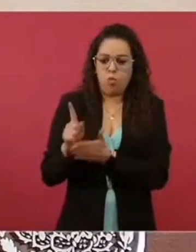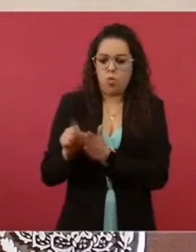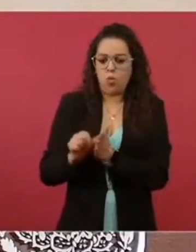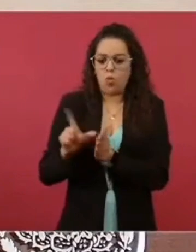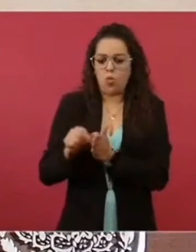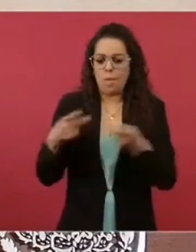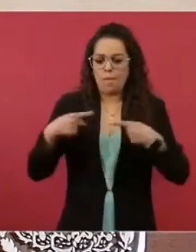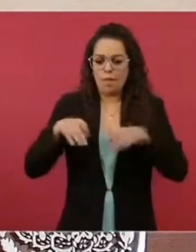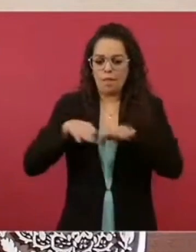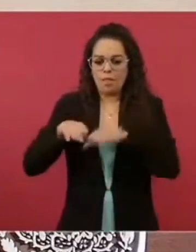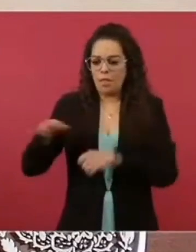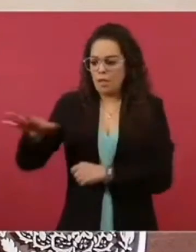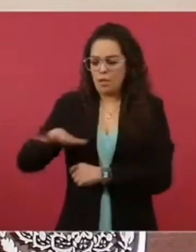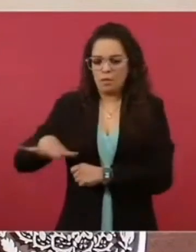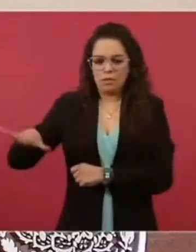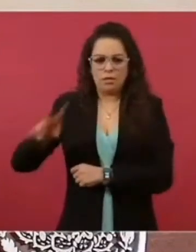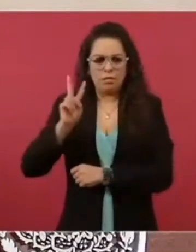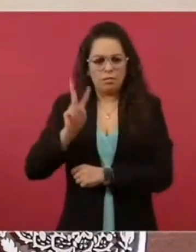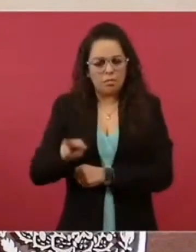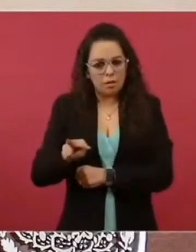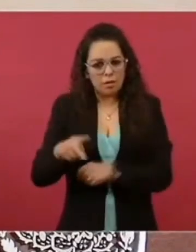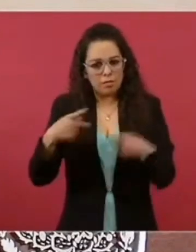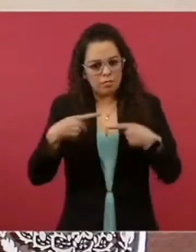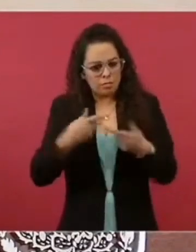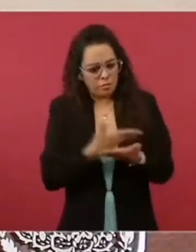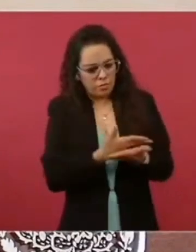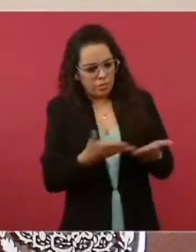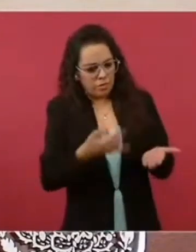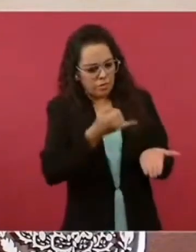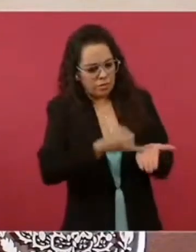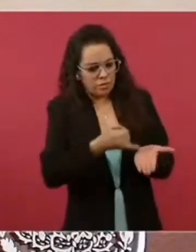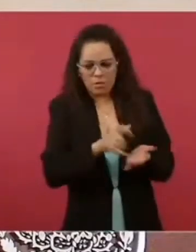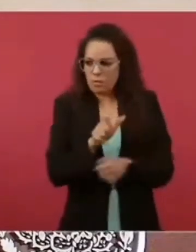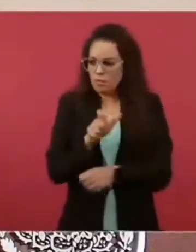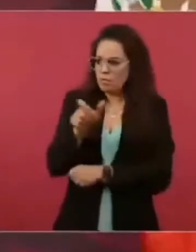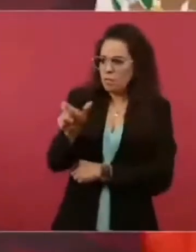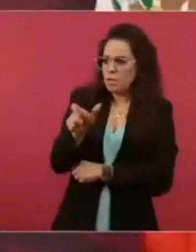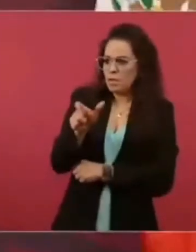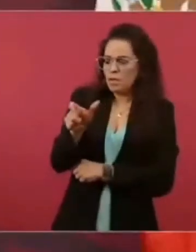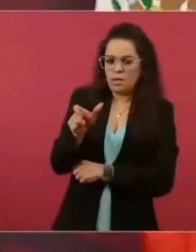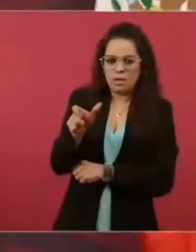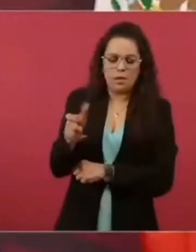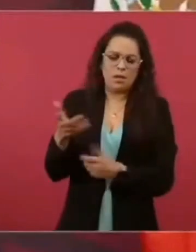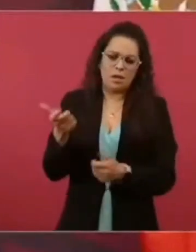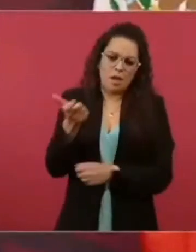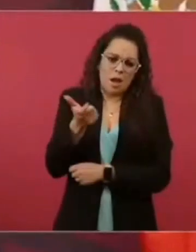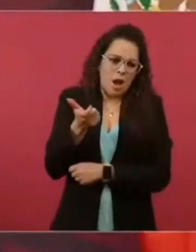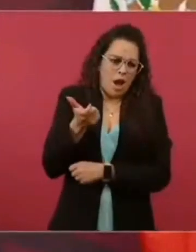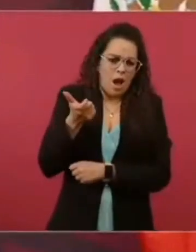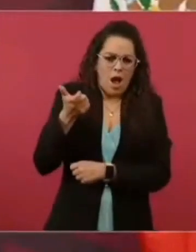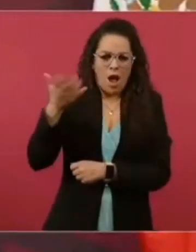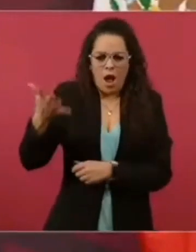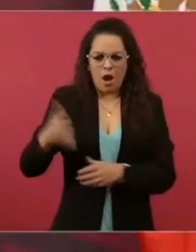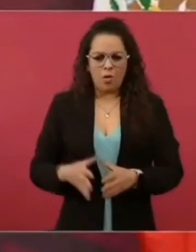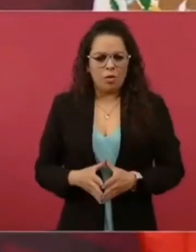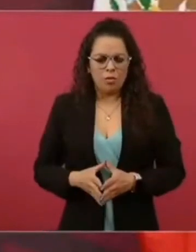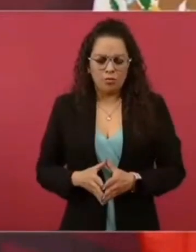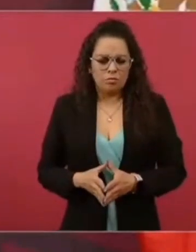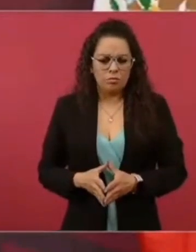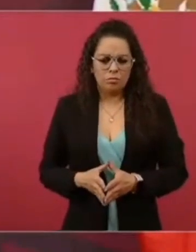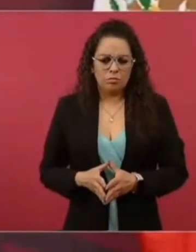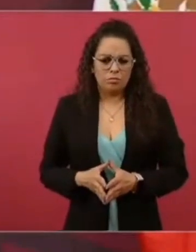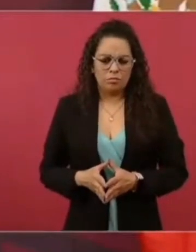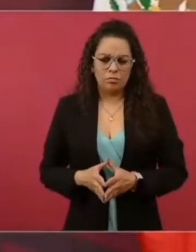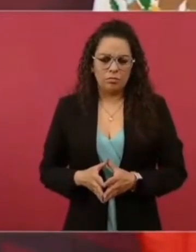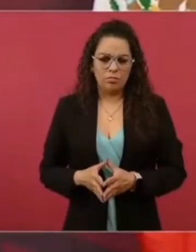que le cuesta muchísimo al pueblo mantener estos aparatos burocráticos, sueldos de